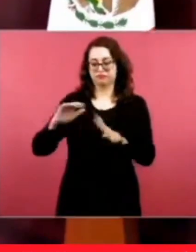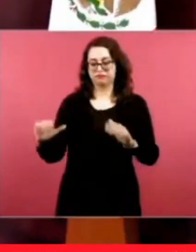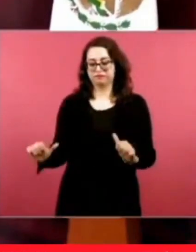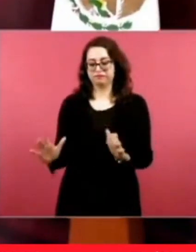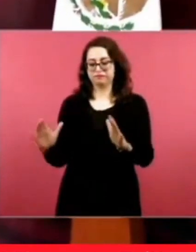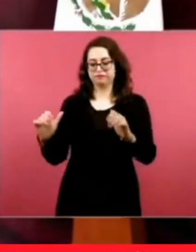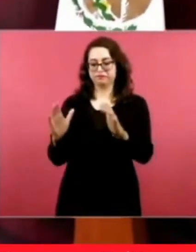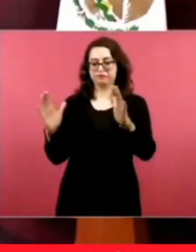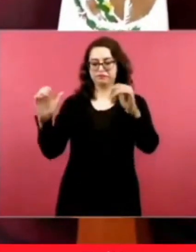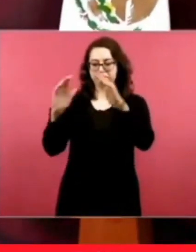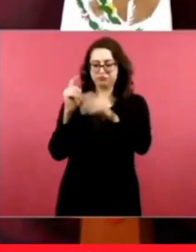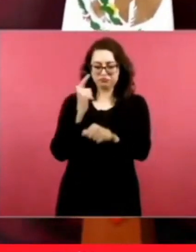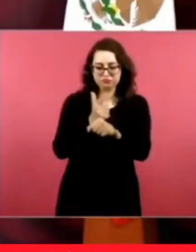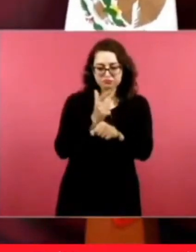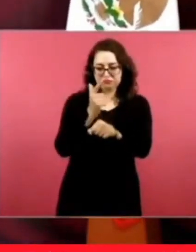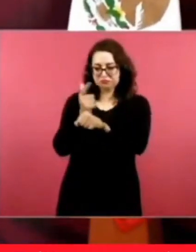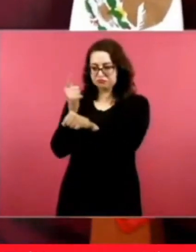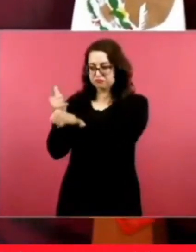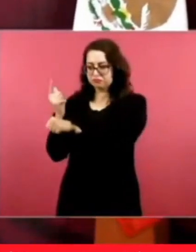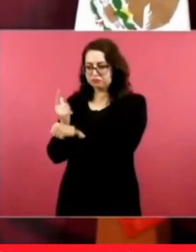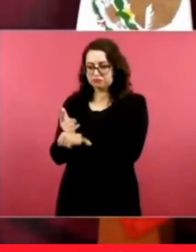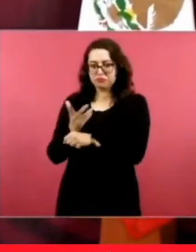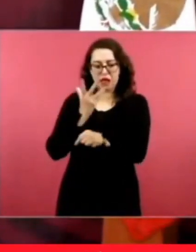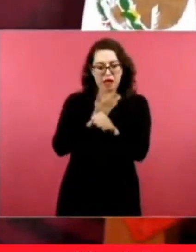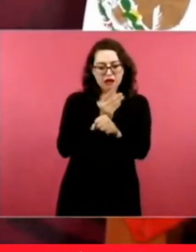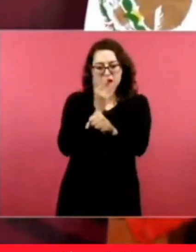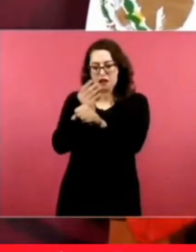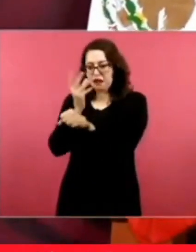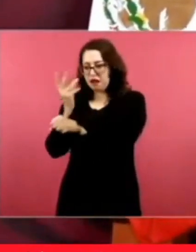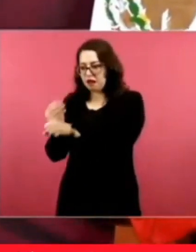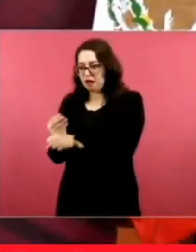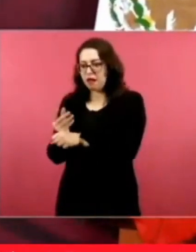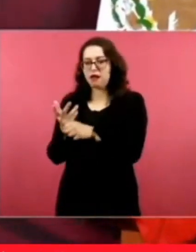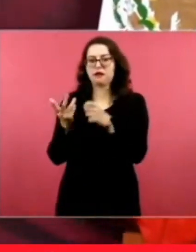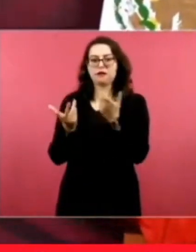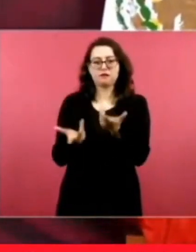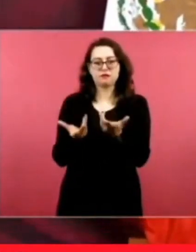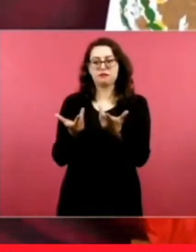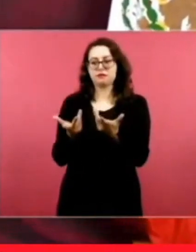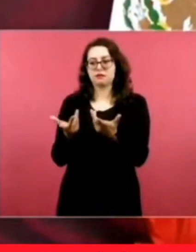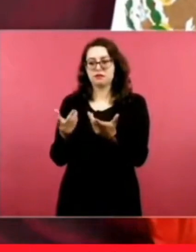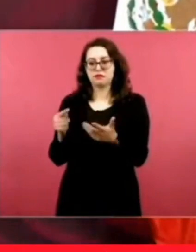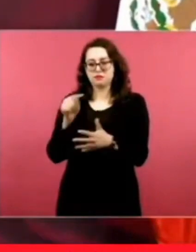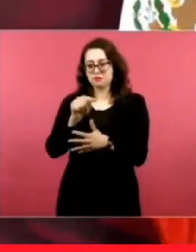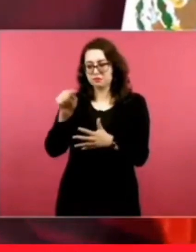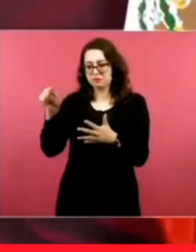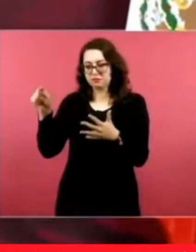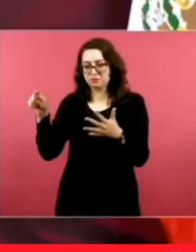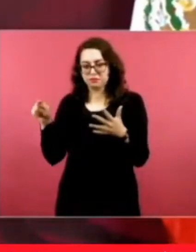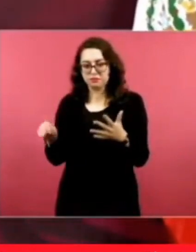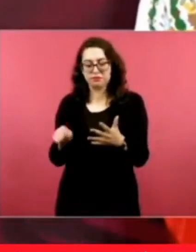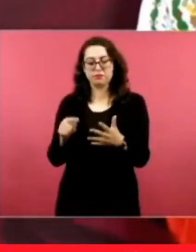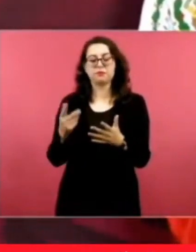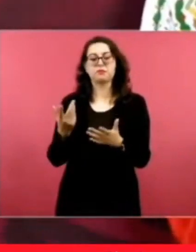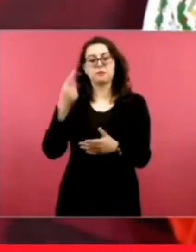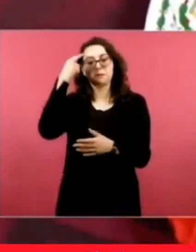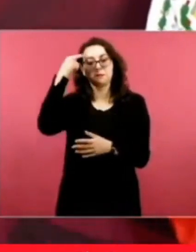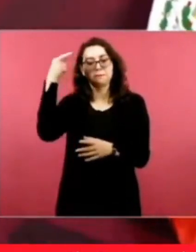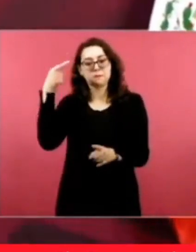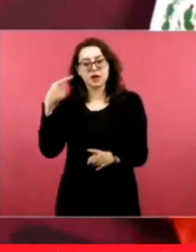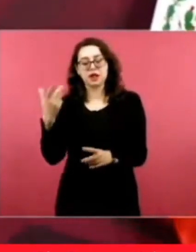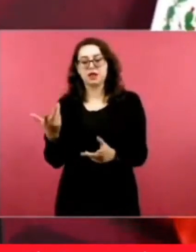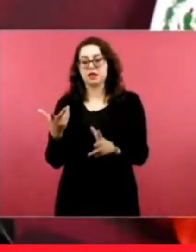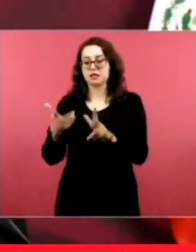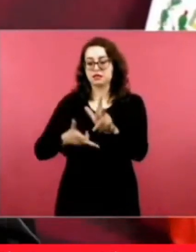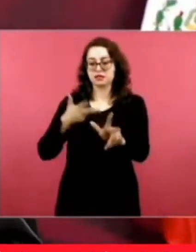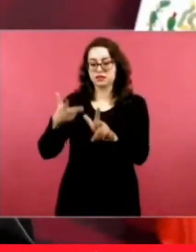arqueológico que se están llevando a cabo a la par de la construcción del